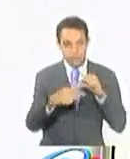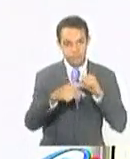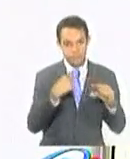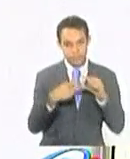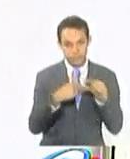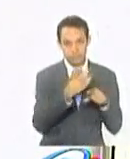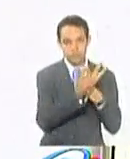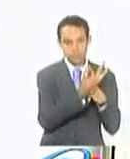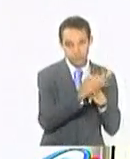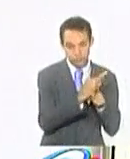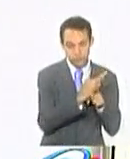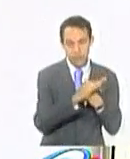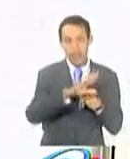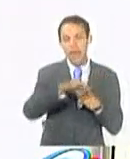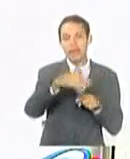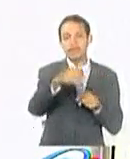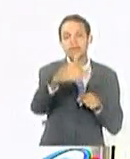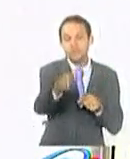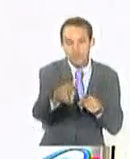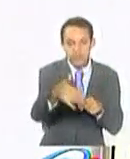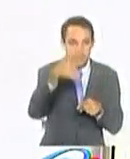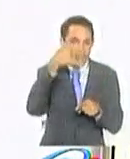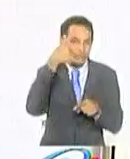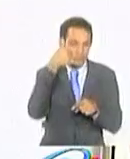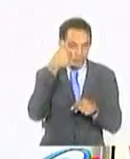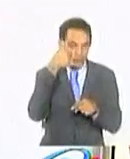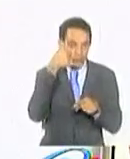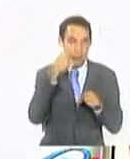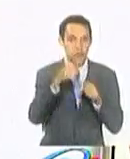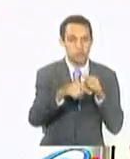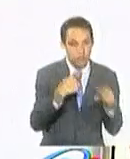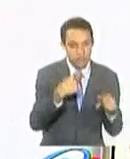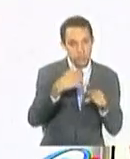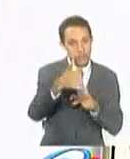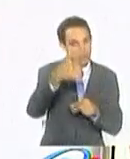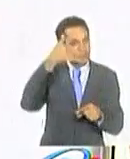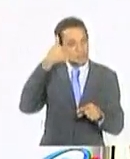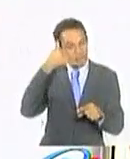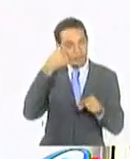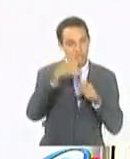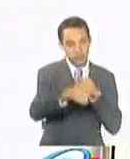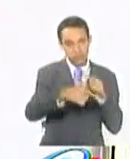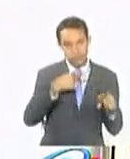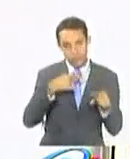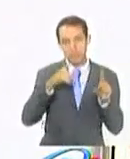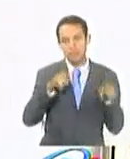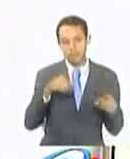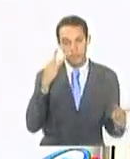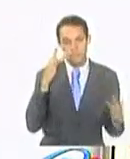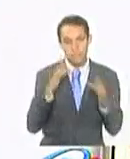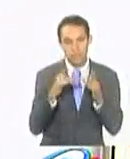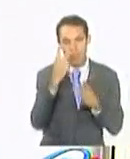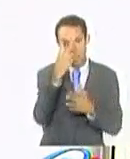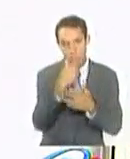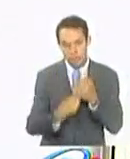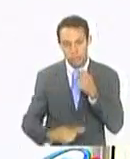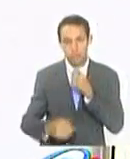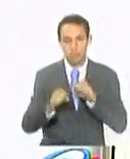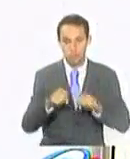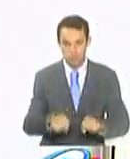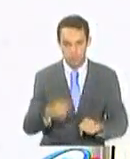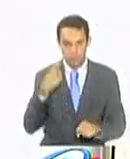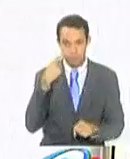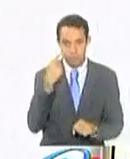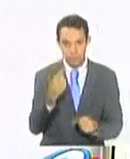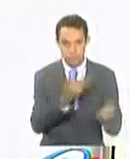de Twitter y más adelante iremos intercambiando esas preguntas por la red y las llamadas de ustedes por nuestra línea gratis